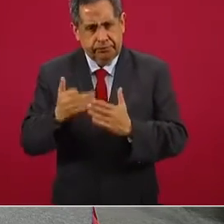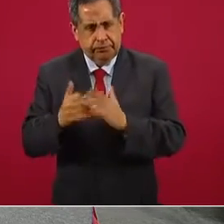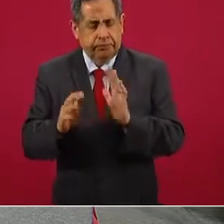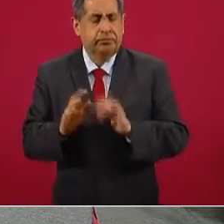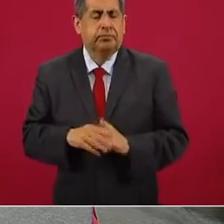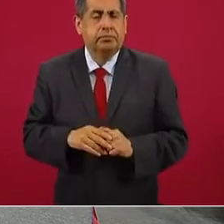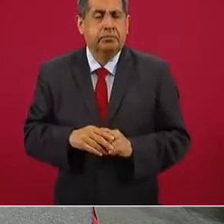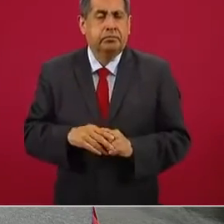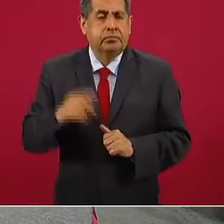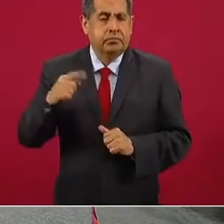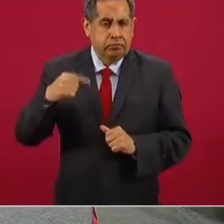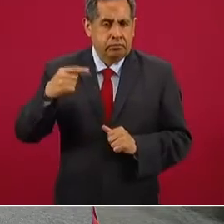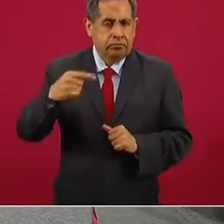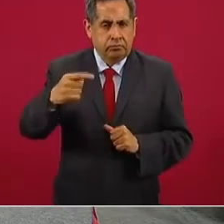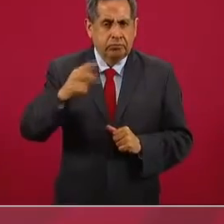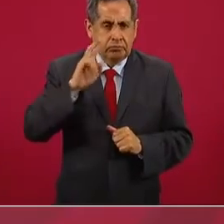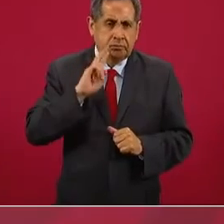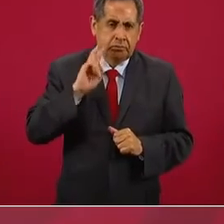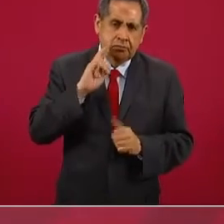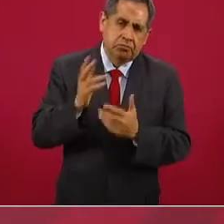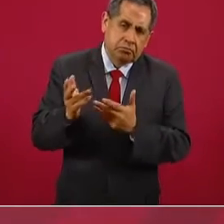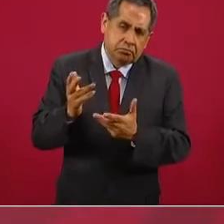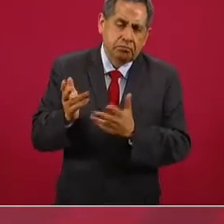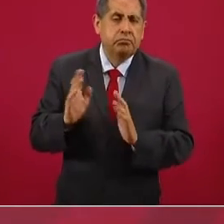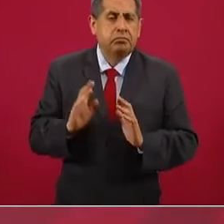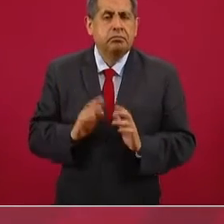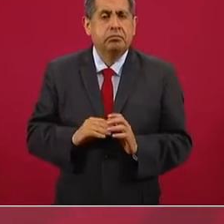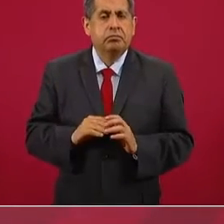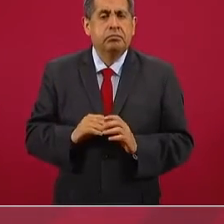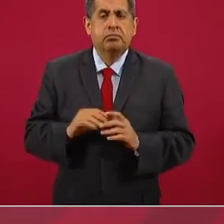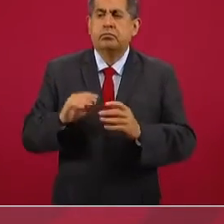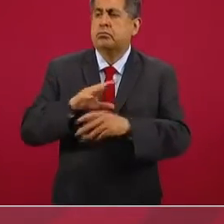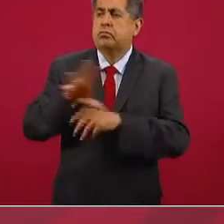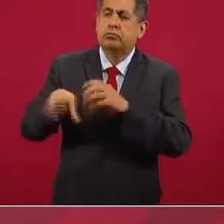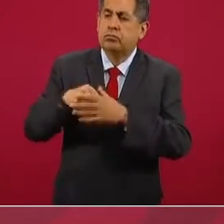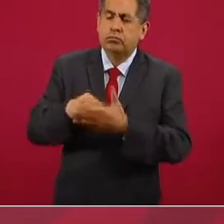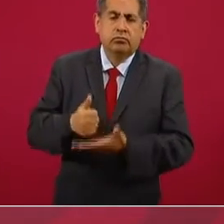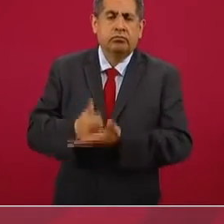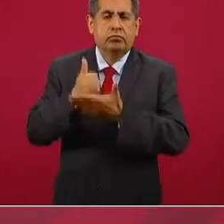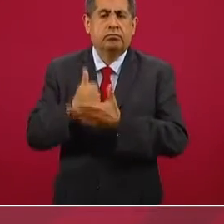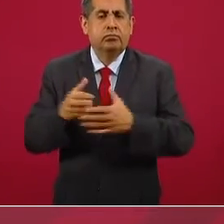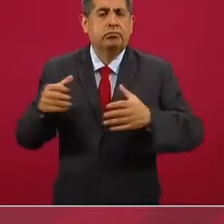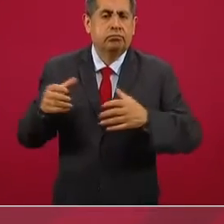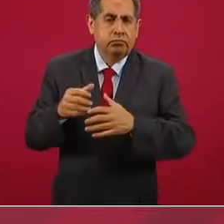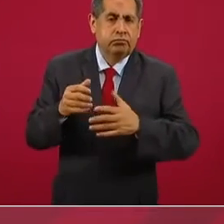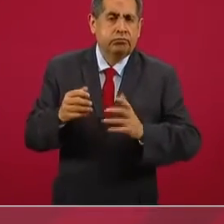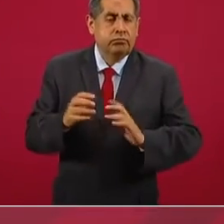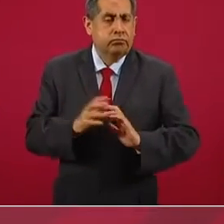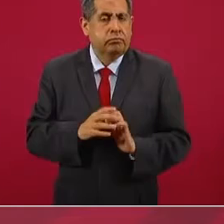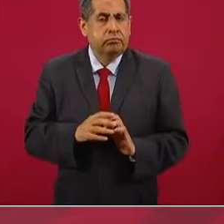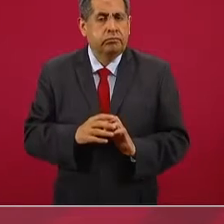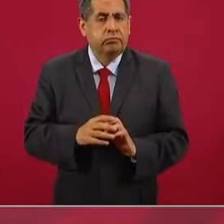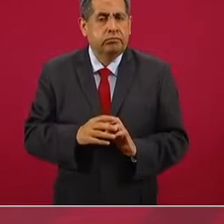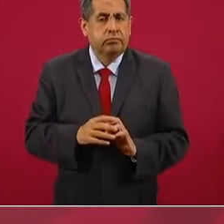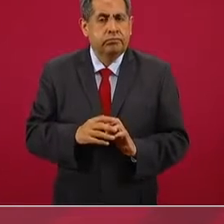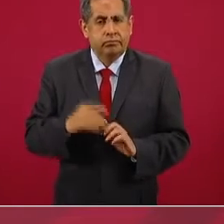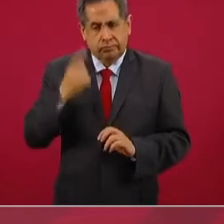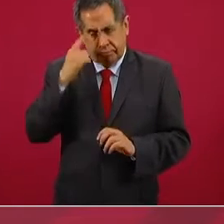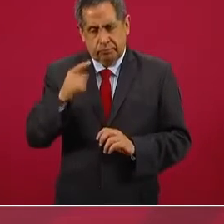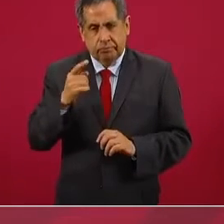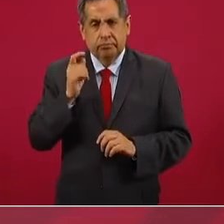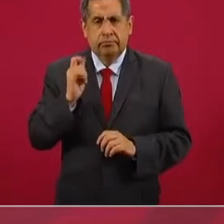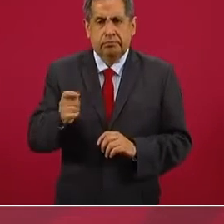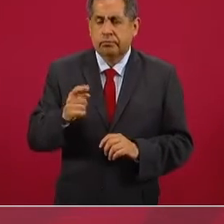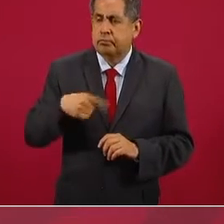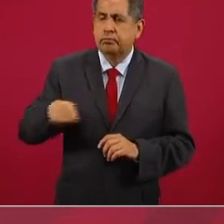su momento para que todos ayudemos y que